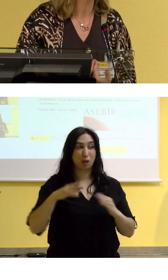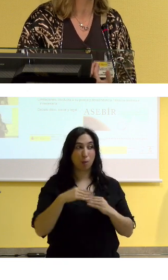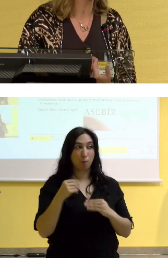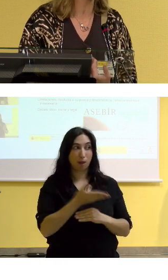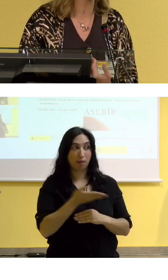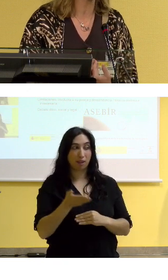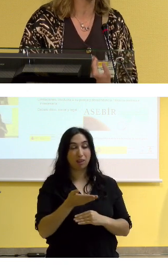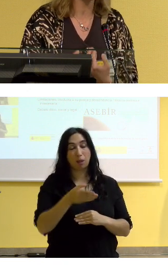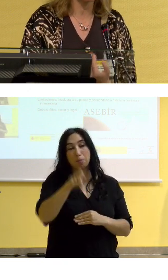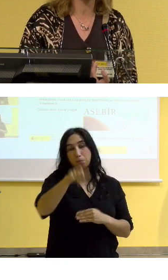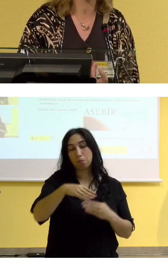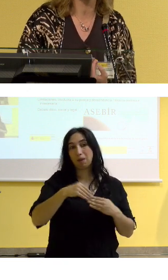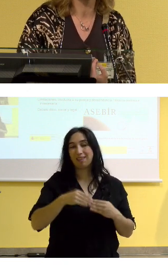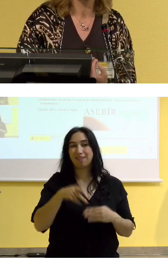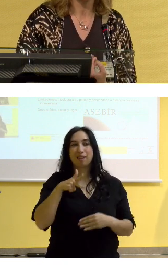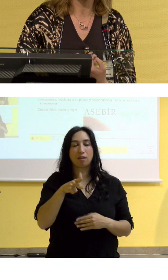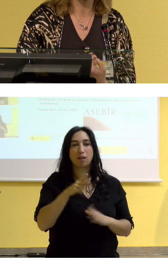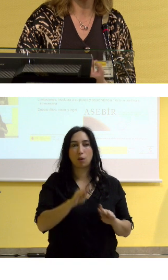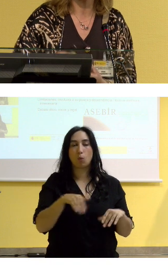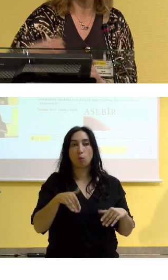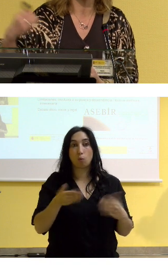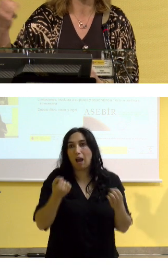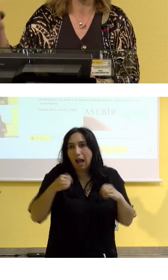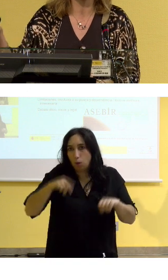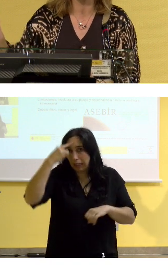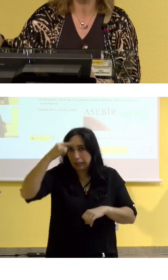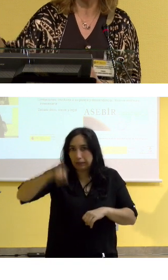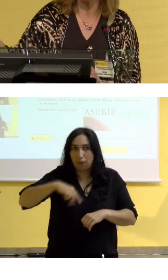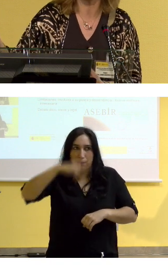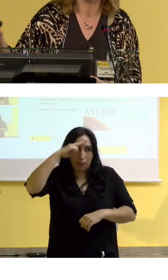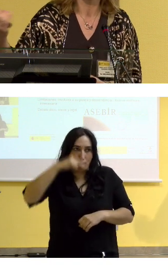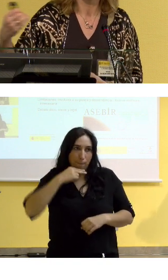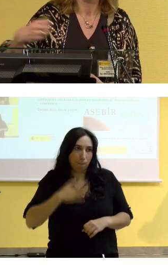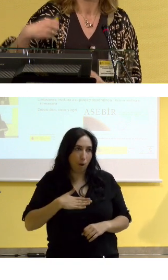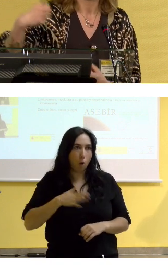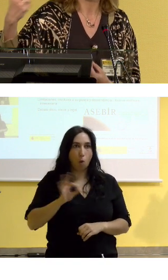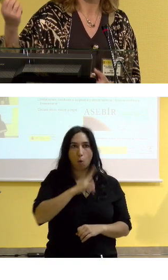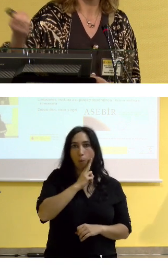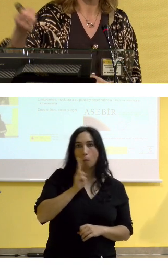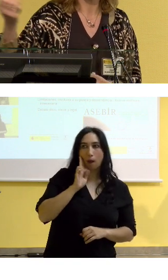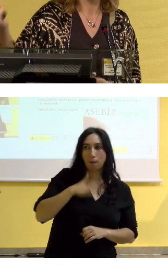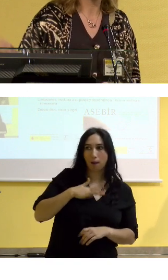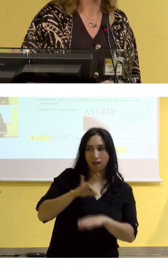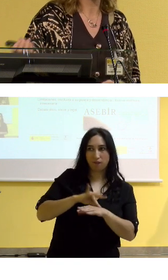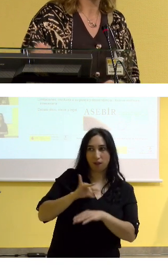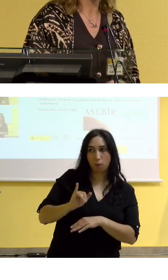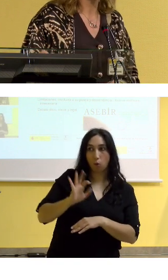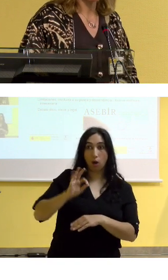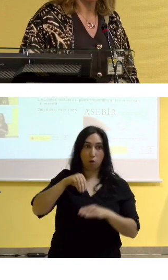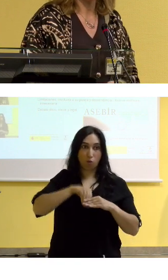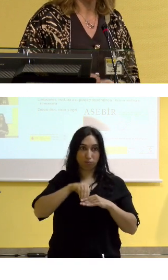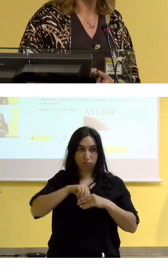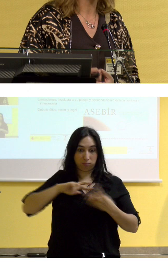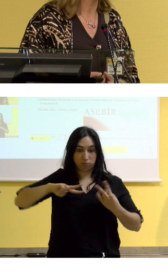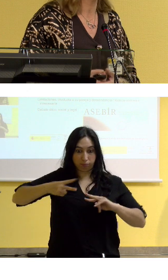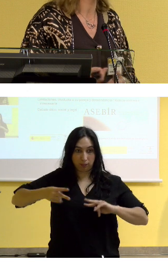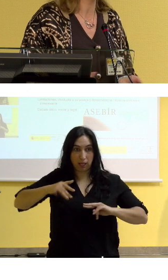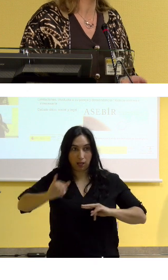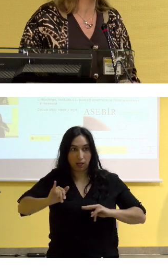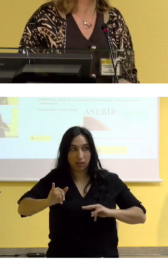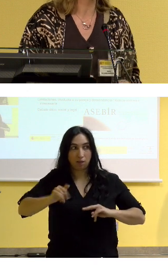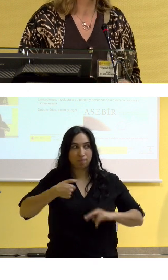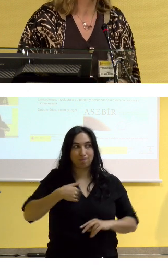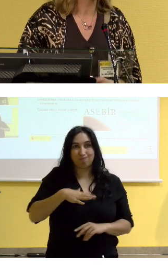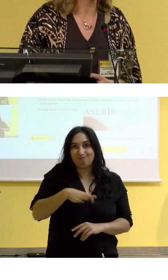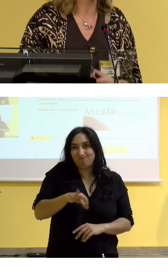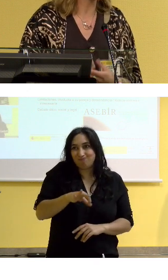paciente, un paciente tiene el derecho, aunque tú sepas que tu padre o tu madre está enfermo o es portador de la mutación, tú no quieres